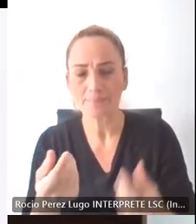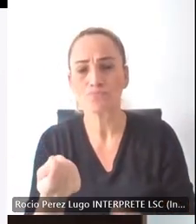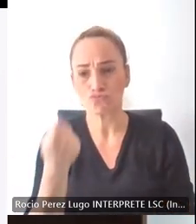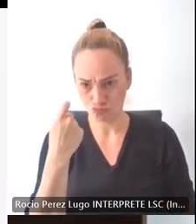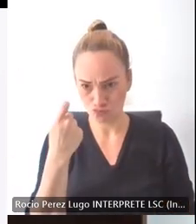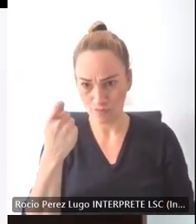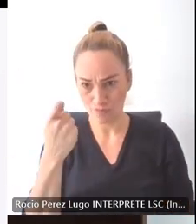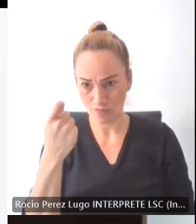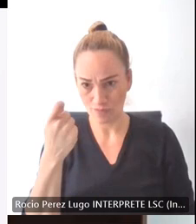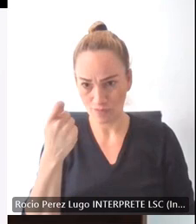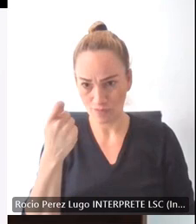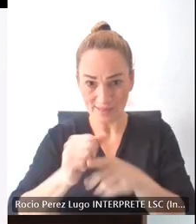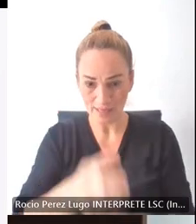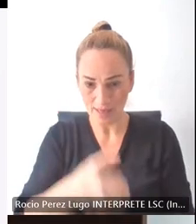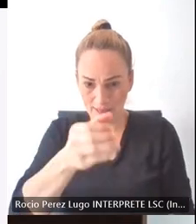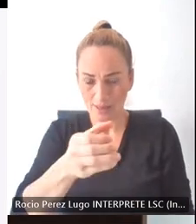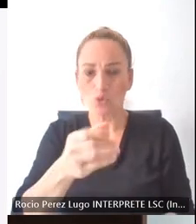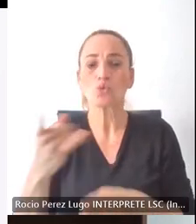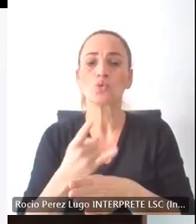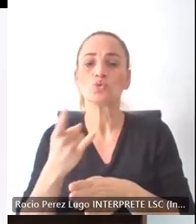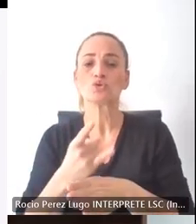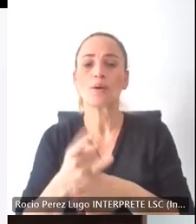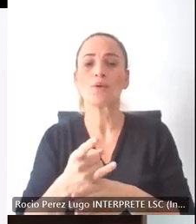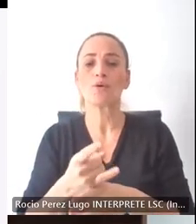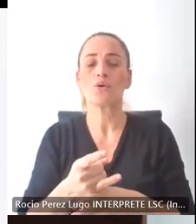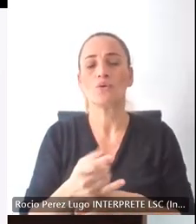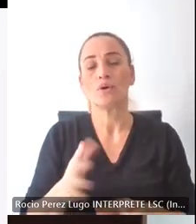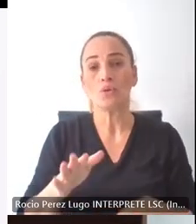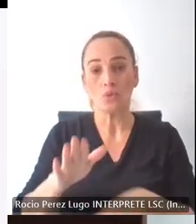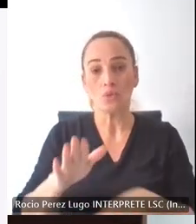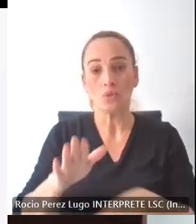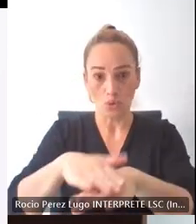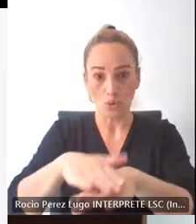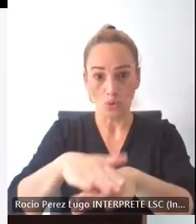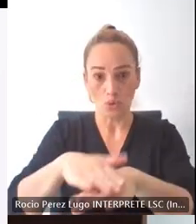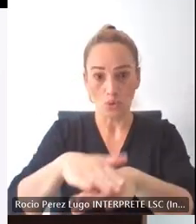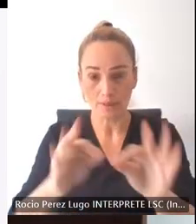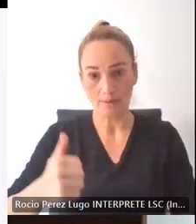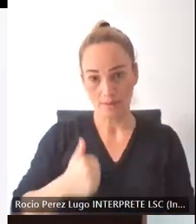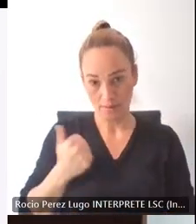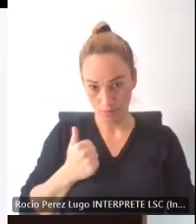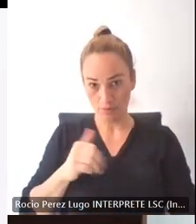una práctica utilizamos un extintor de A. Es importante aquí, aprovecho para